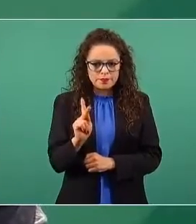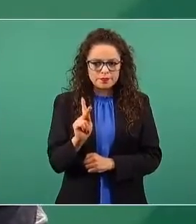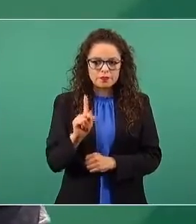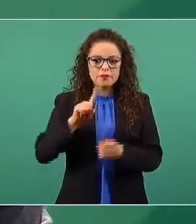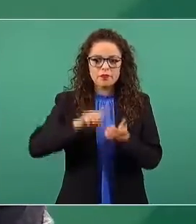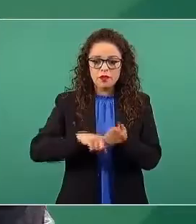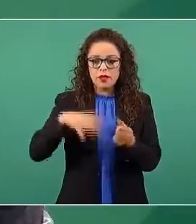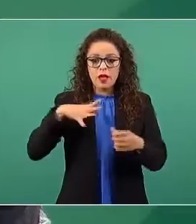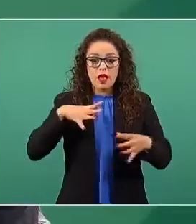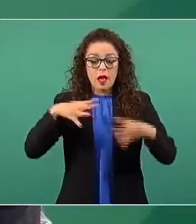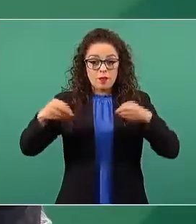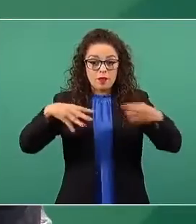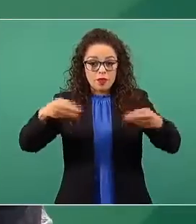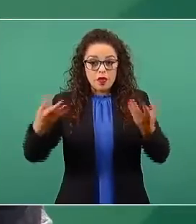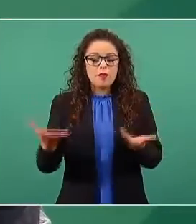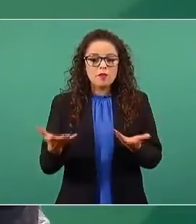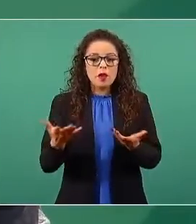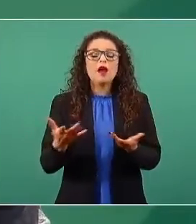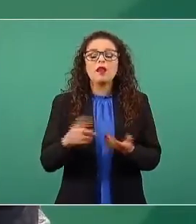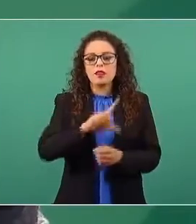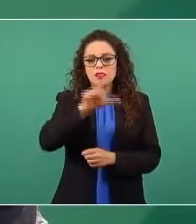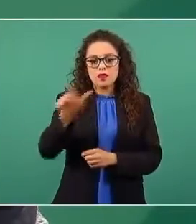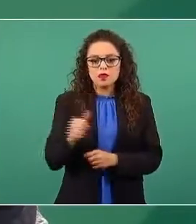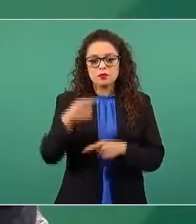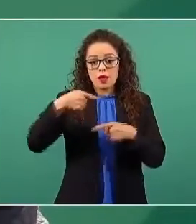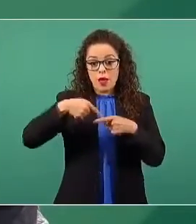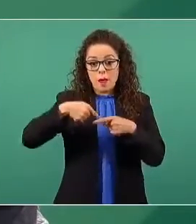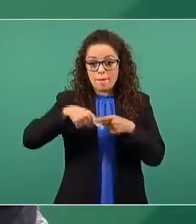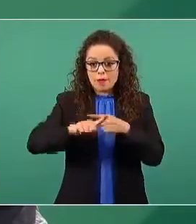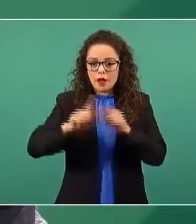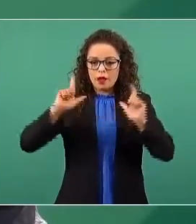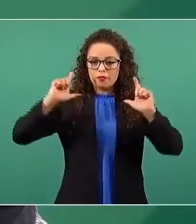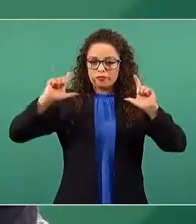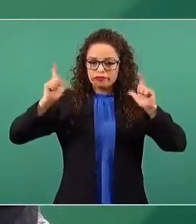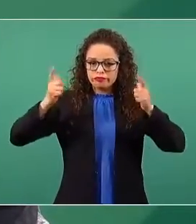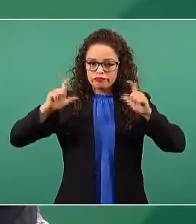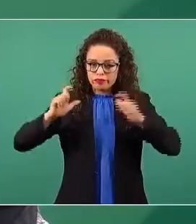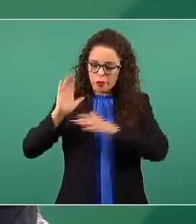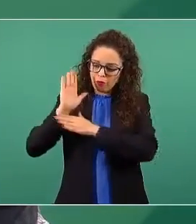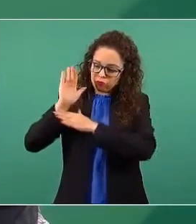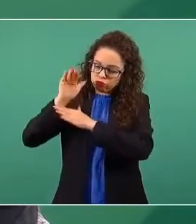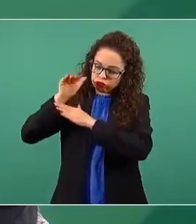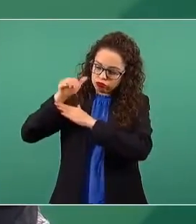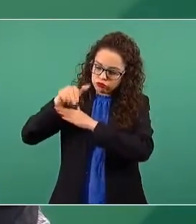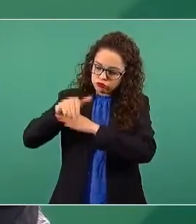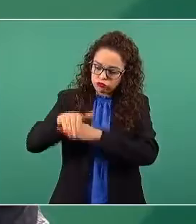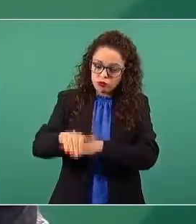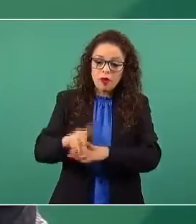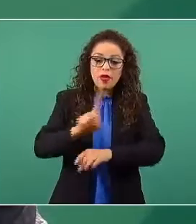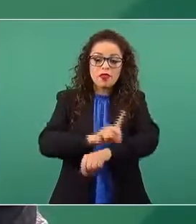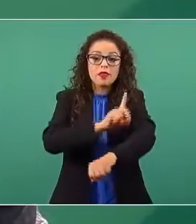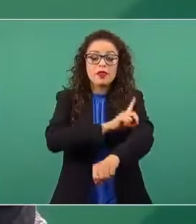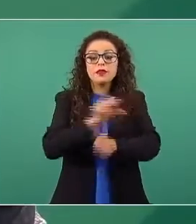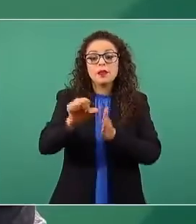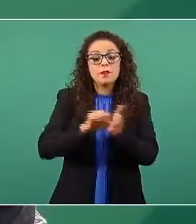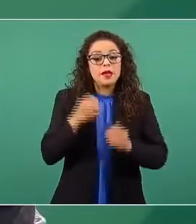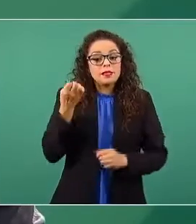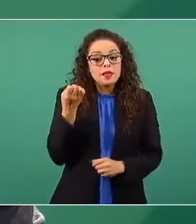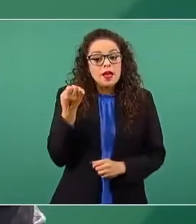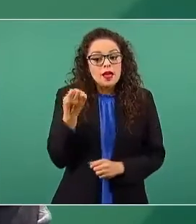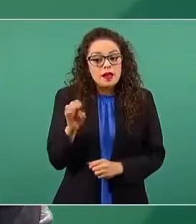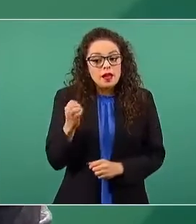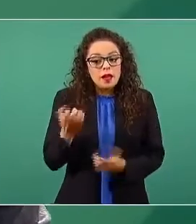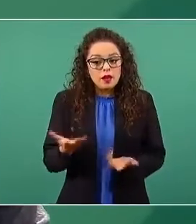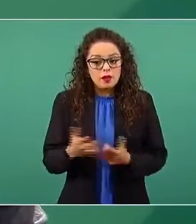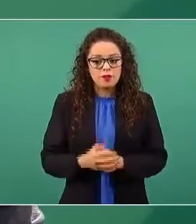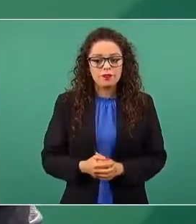la epidemia empezó a declinar desde enero y lo que tenemos para poder apreciar